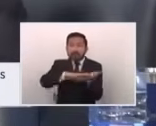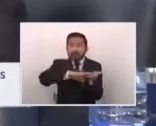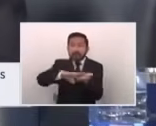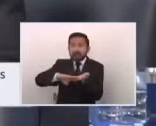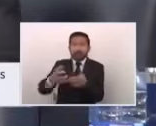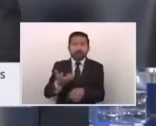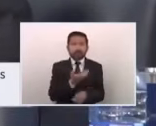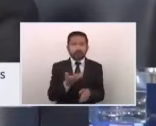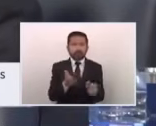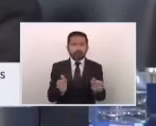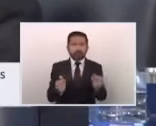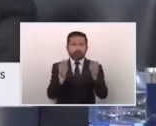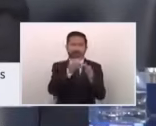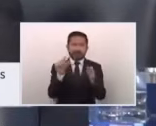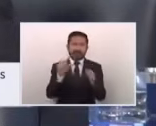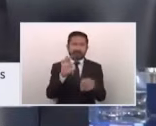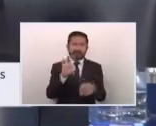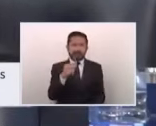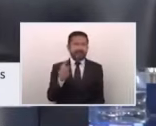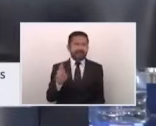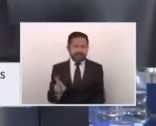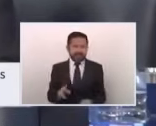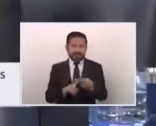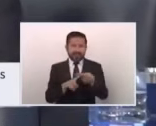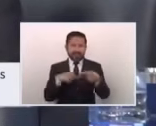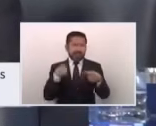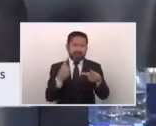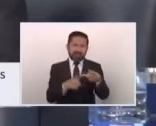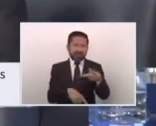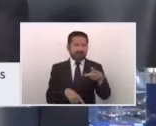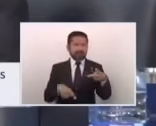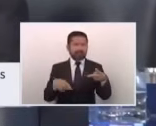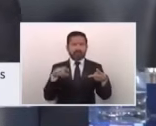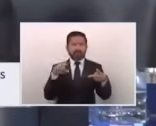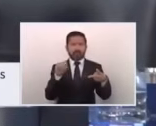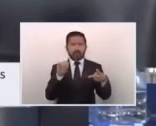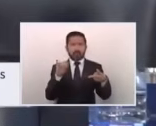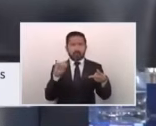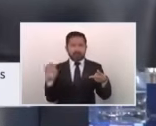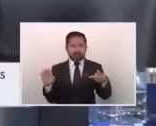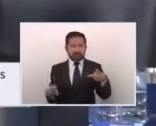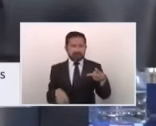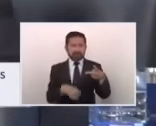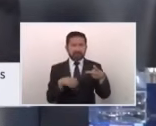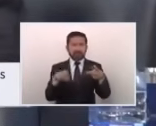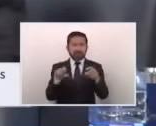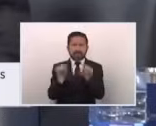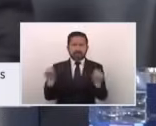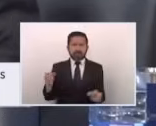todas las instituciones, en la fiscalía, el órgano de justicia,